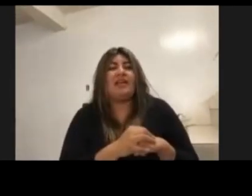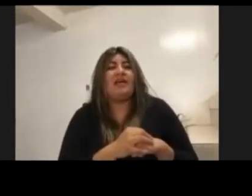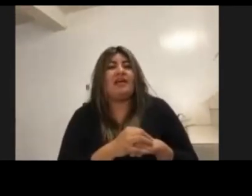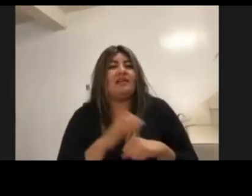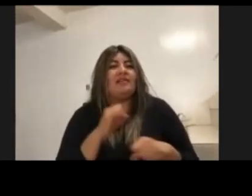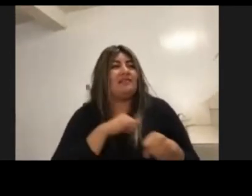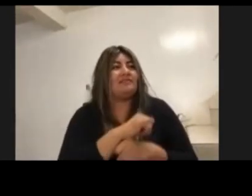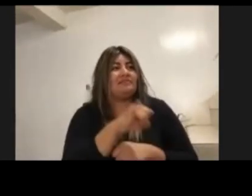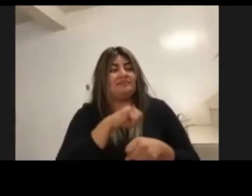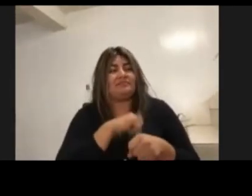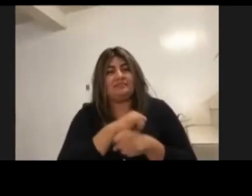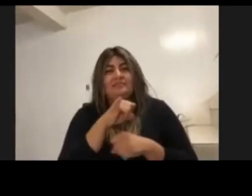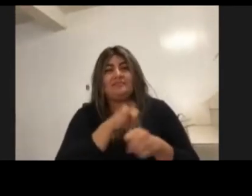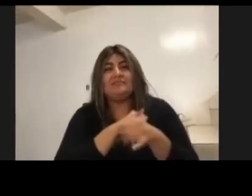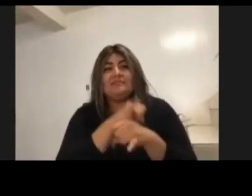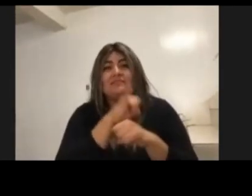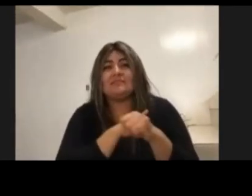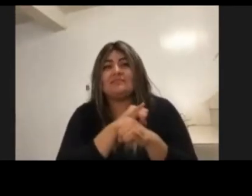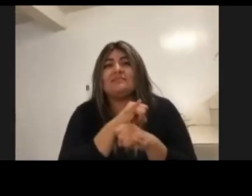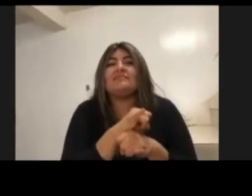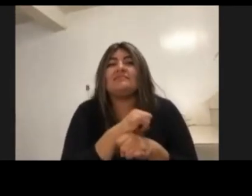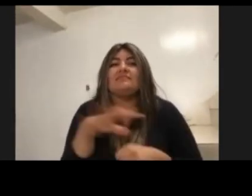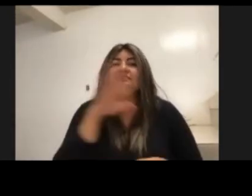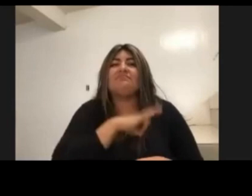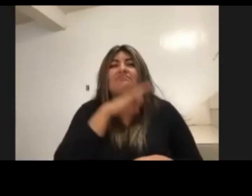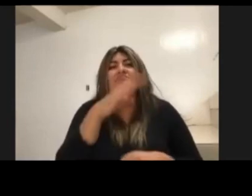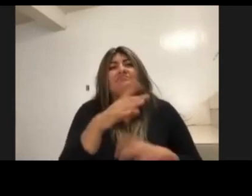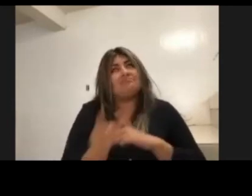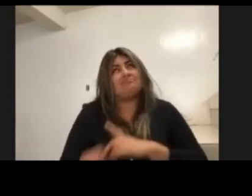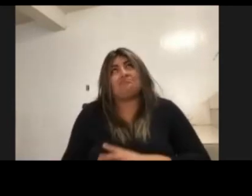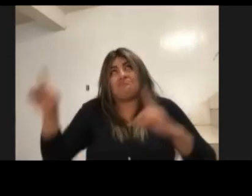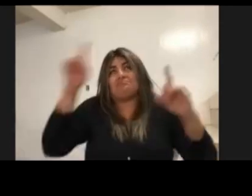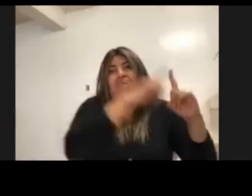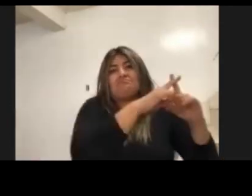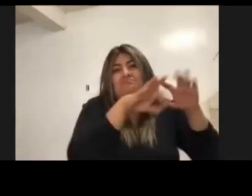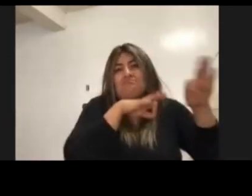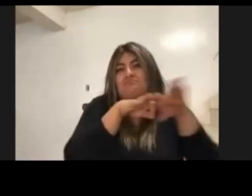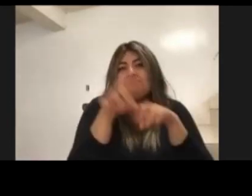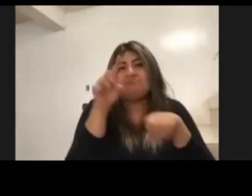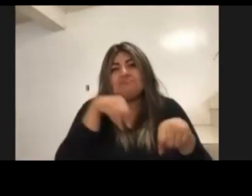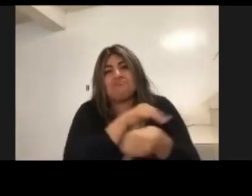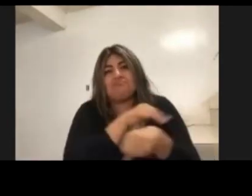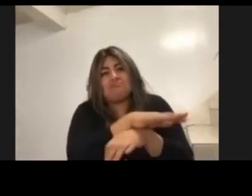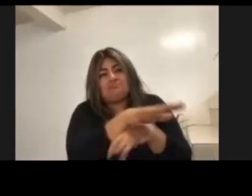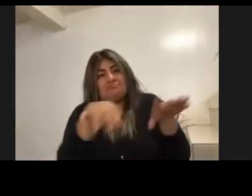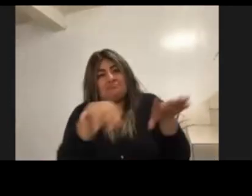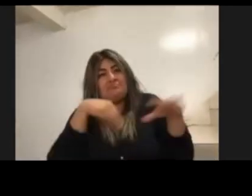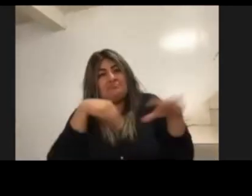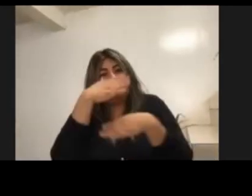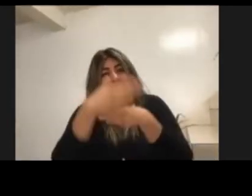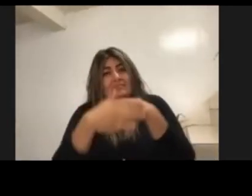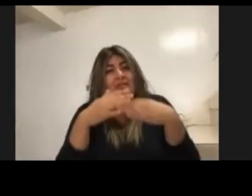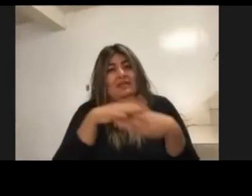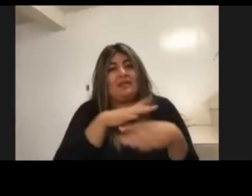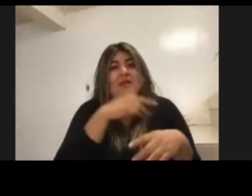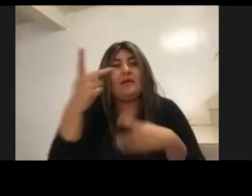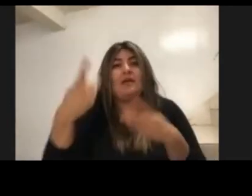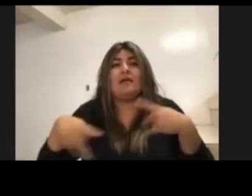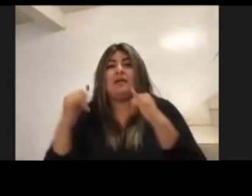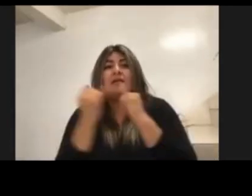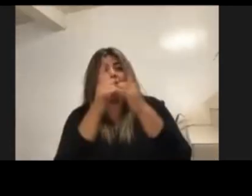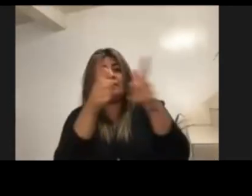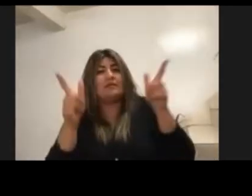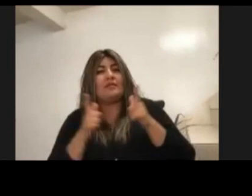intereses, pueden irse a la NASA y hacer investigaciones de lo más sofisticados. Mismo grupo, mismo tema,